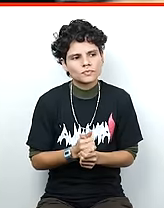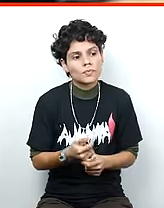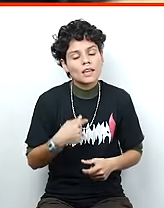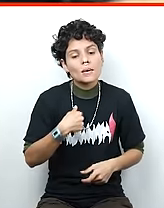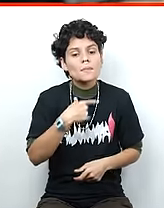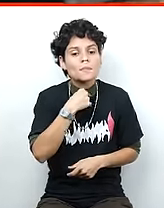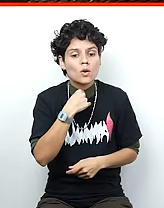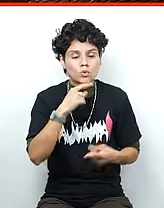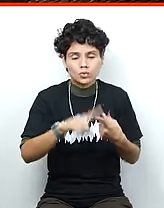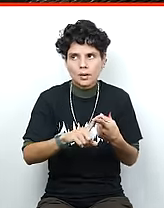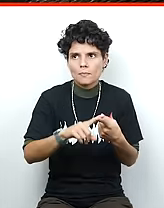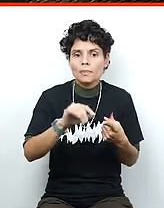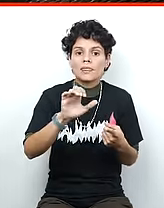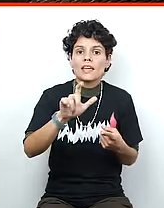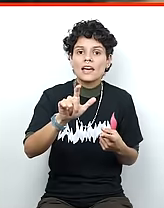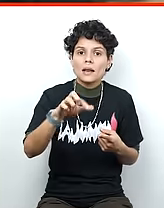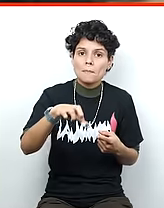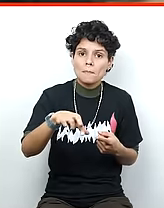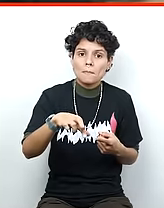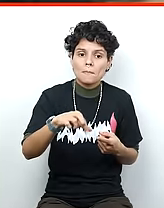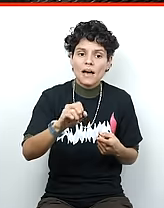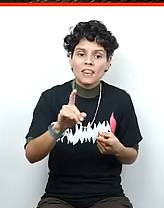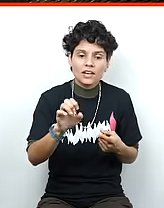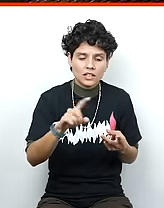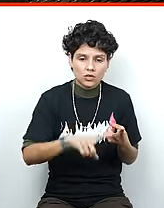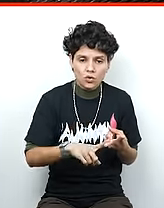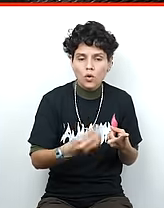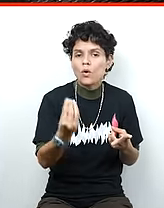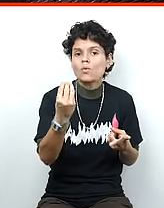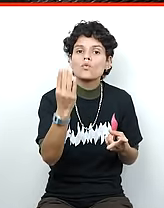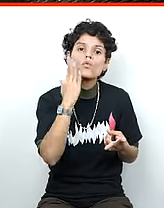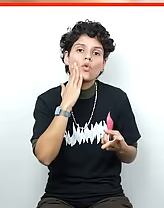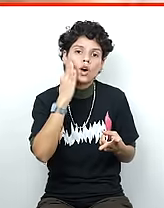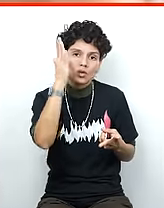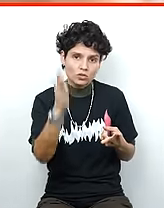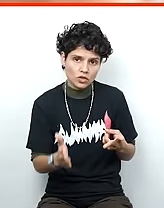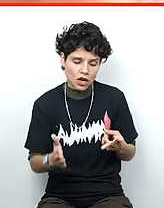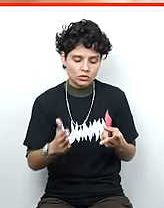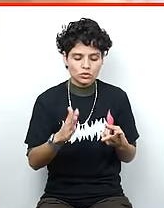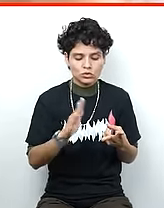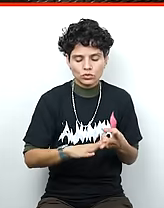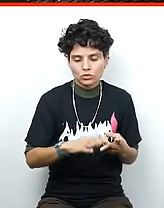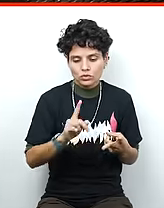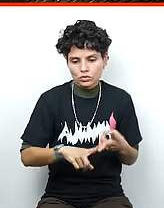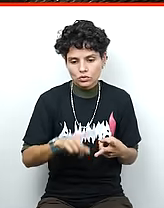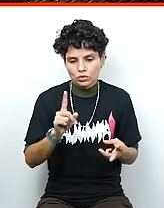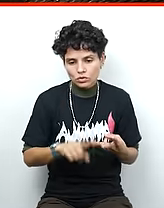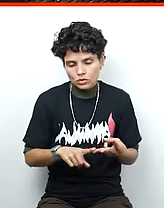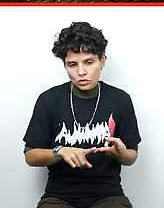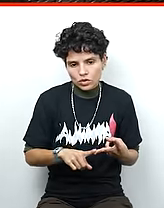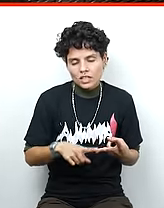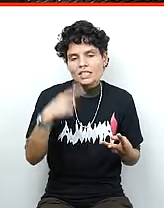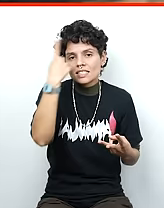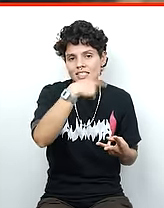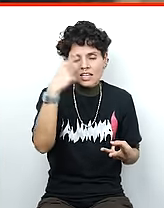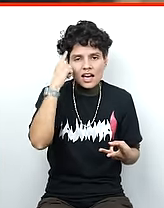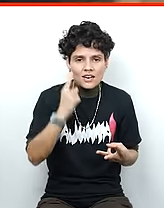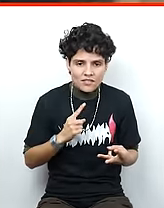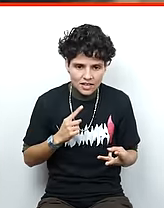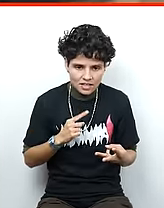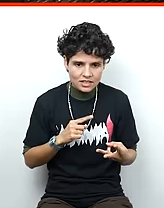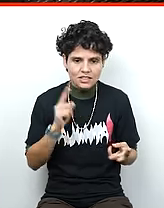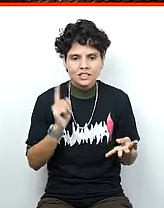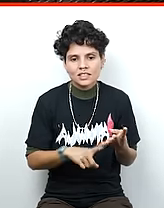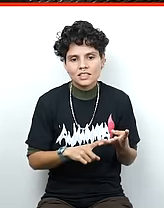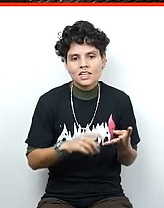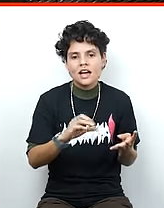¿no? A mí me gusta El Padrino. Uno. Buenos Muchachos. Buenos Muchachos, ese igual es bueno. Sí. ¿Sí? Sí. Scarface